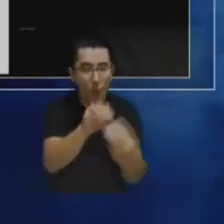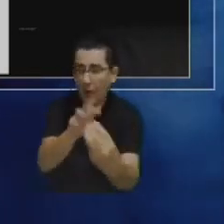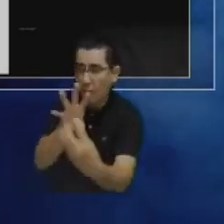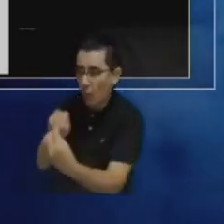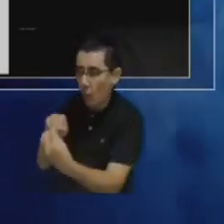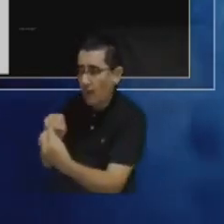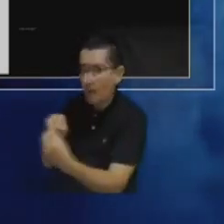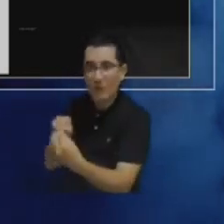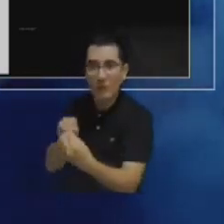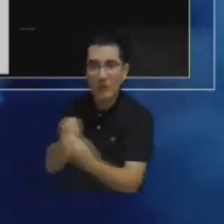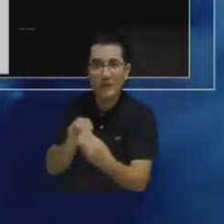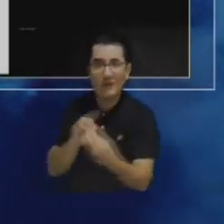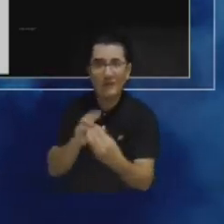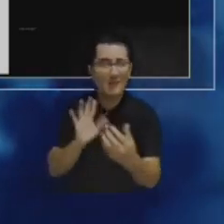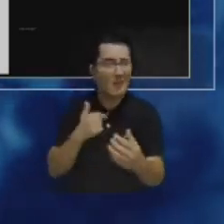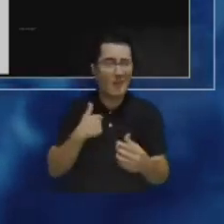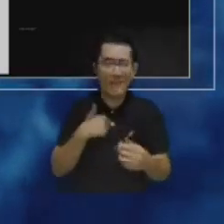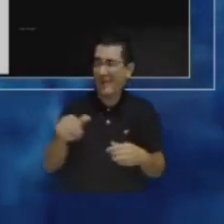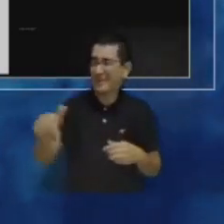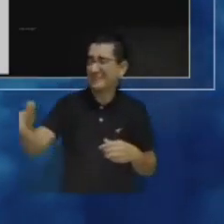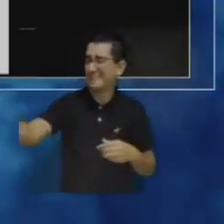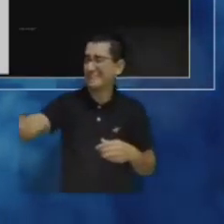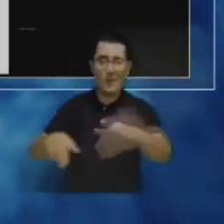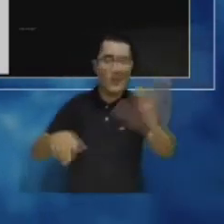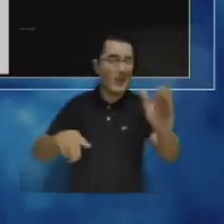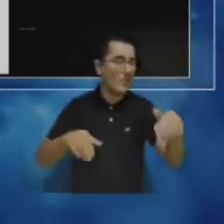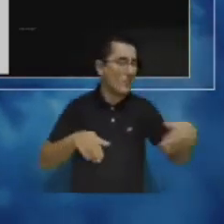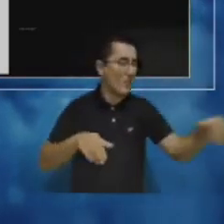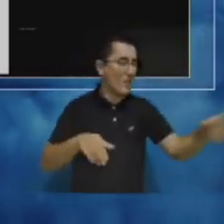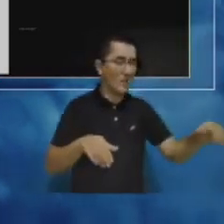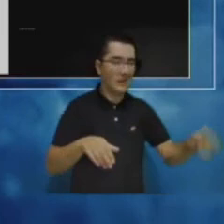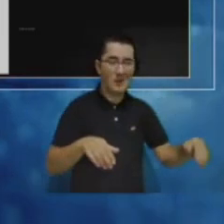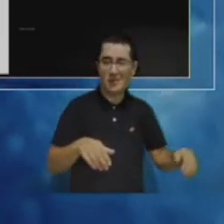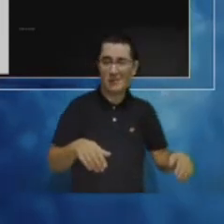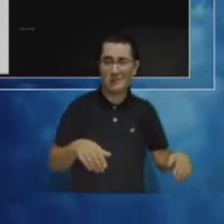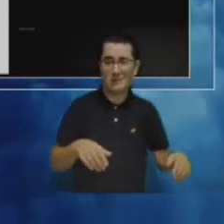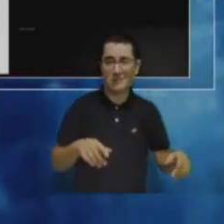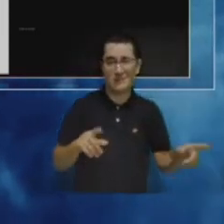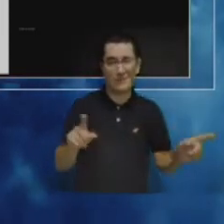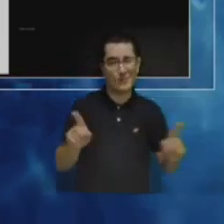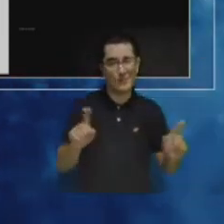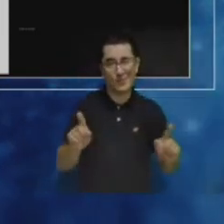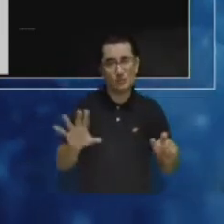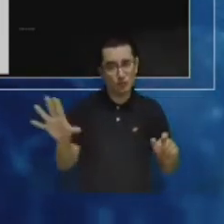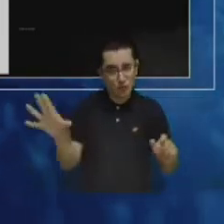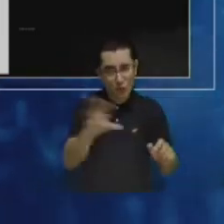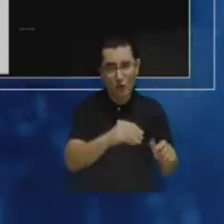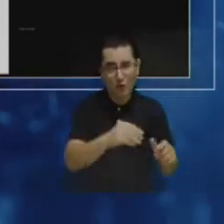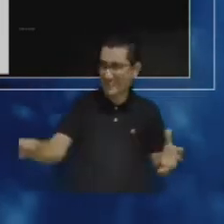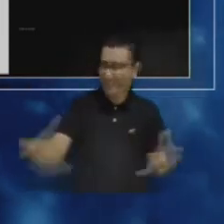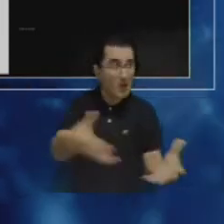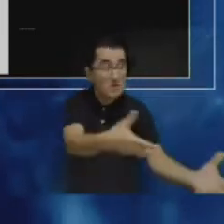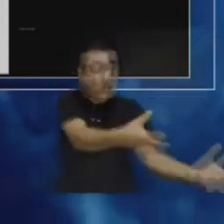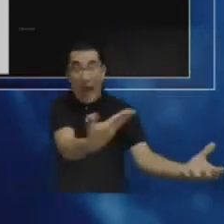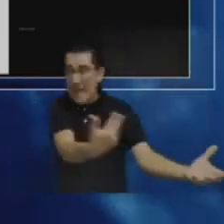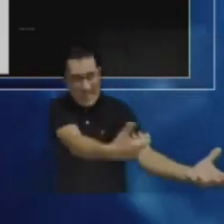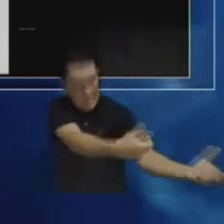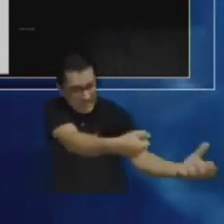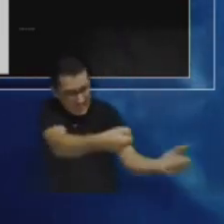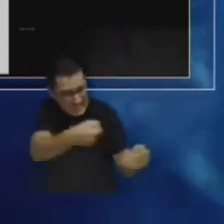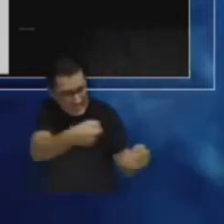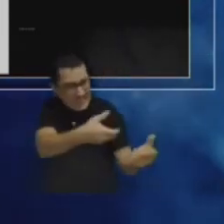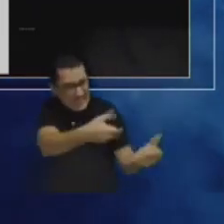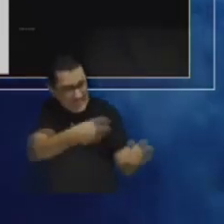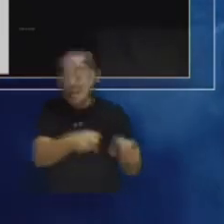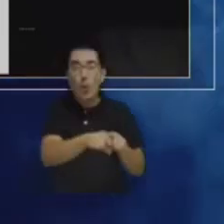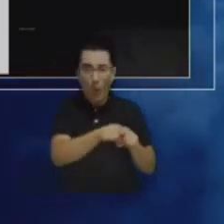esquinas diferentes, sino todos tirando para el mismo lado. Esta articulación, pues, es una articulación que se ha predicado desde siempre, que debe